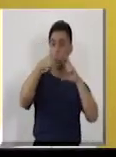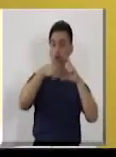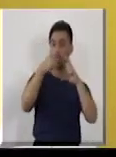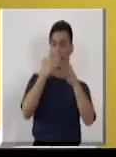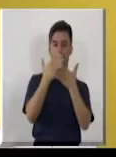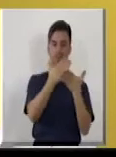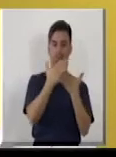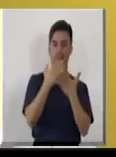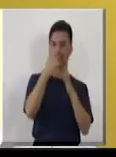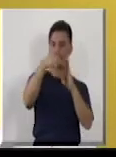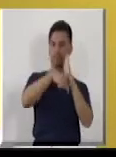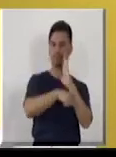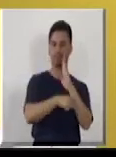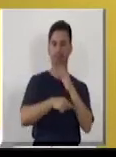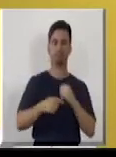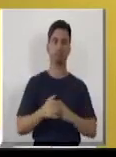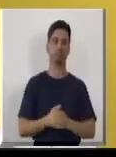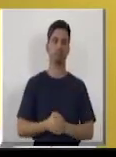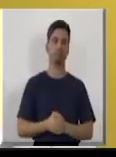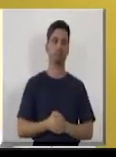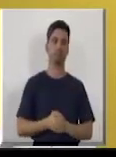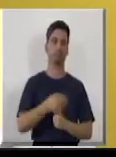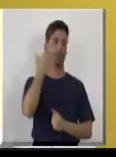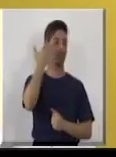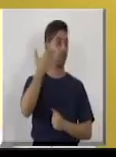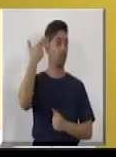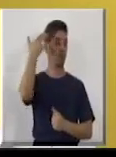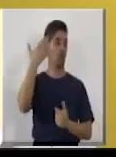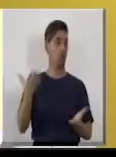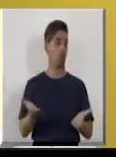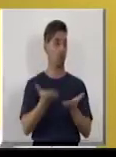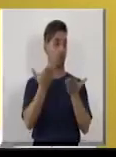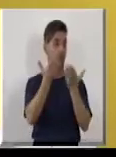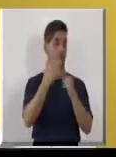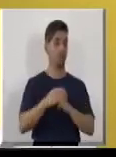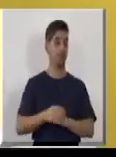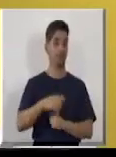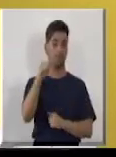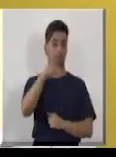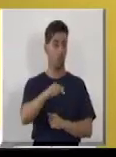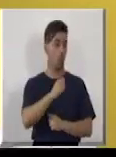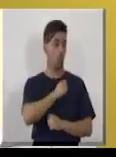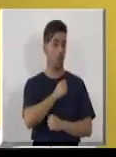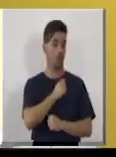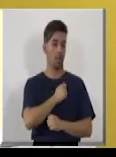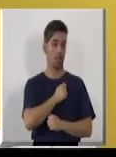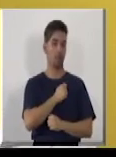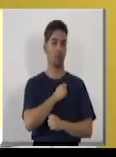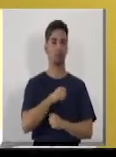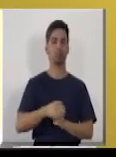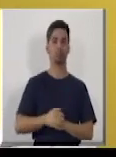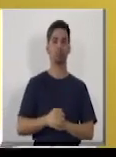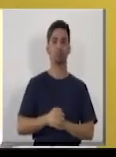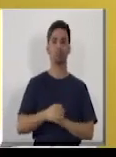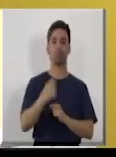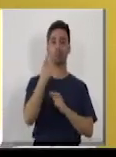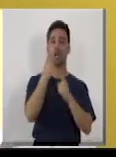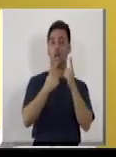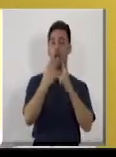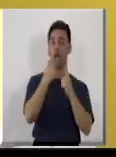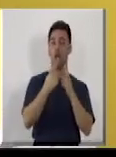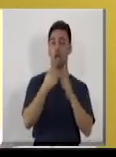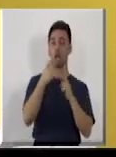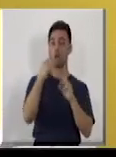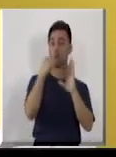encuentro y desarrollar habilidades. Primeramente, proponemos en el encuentro de hoy tratar algunos temas